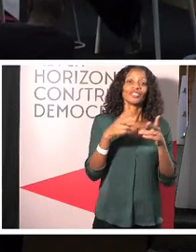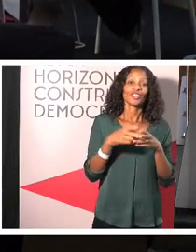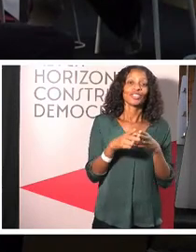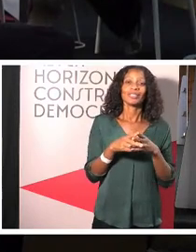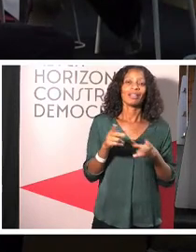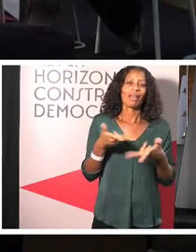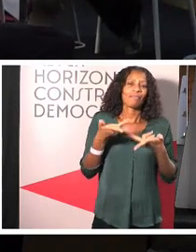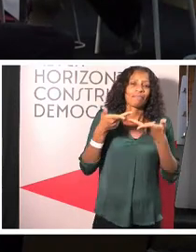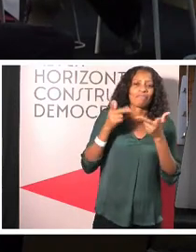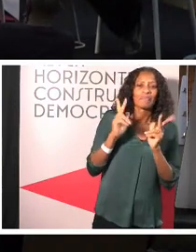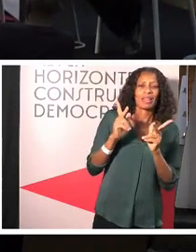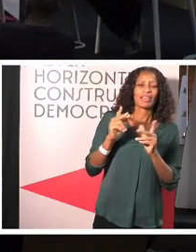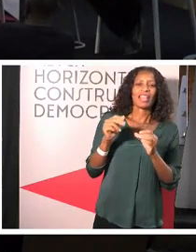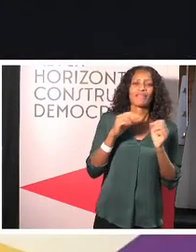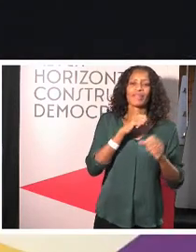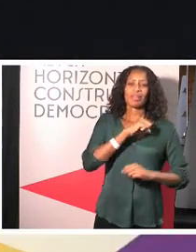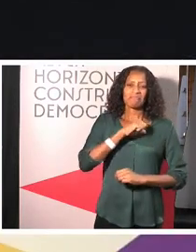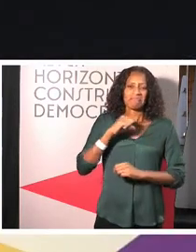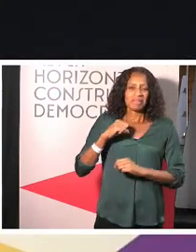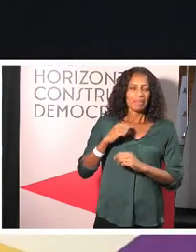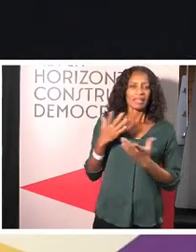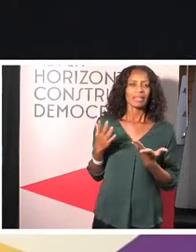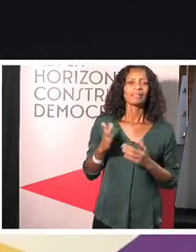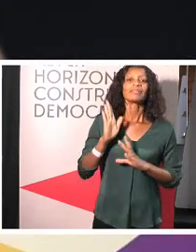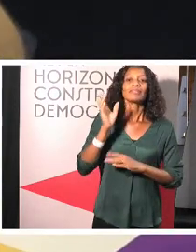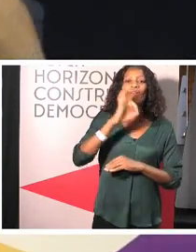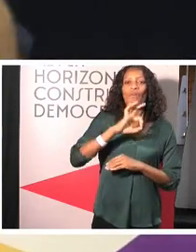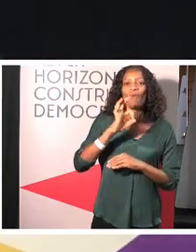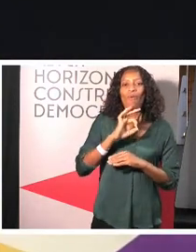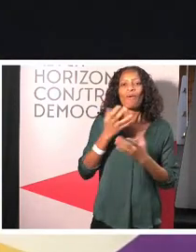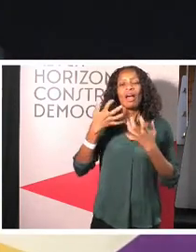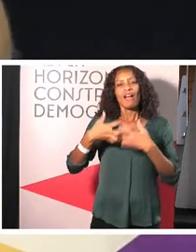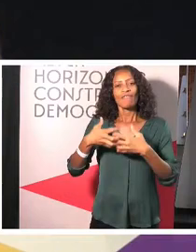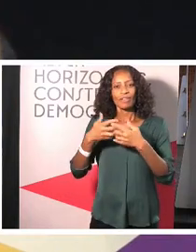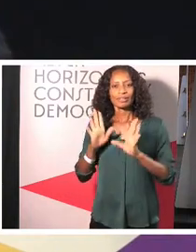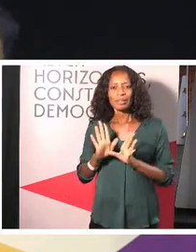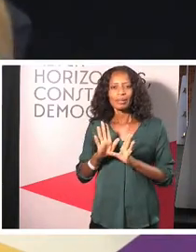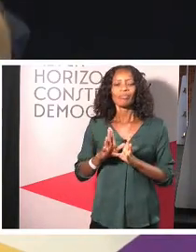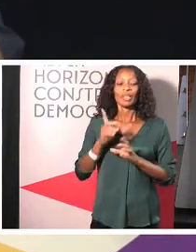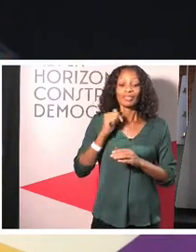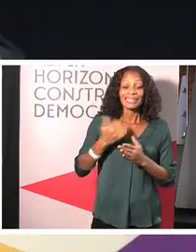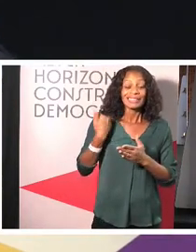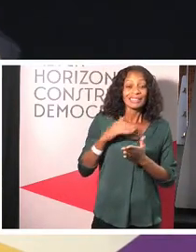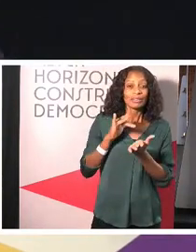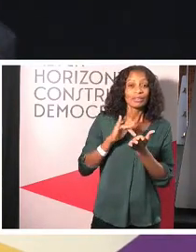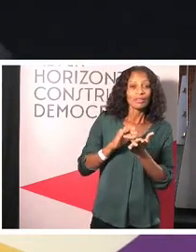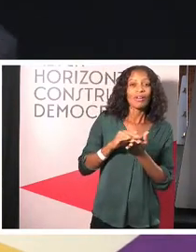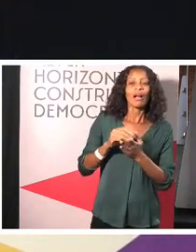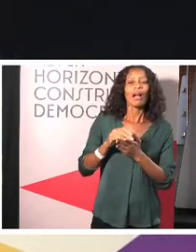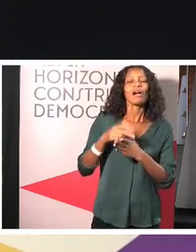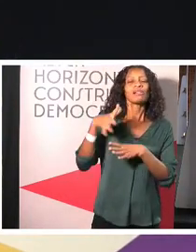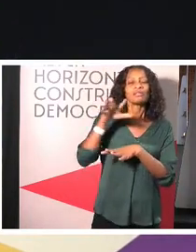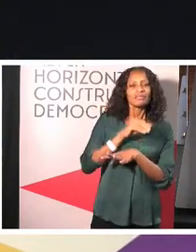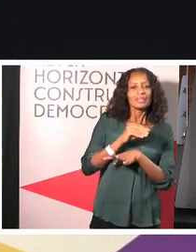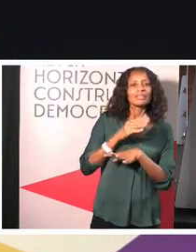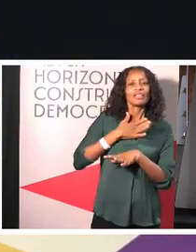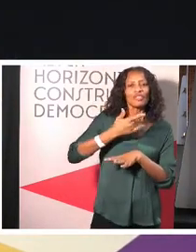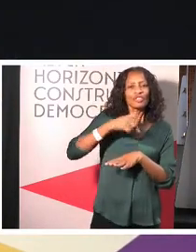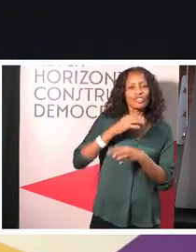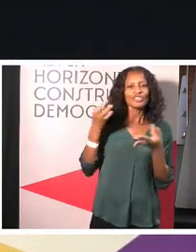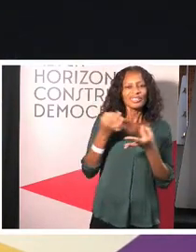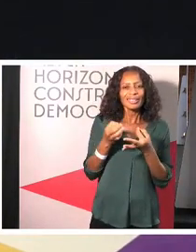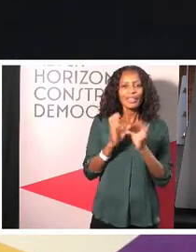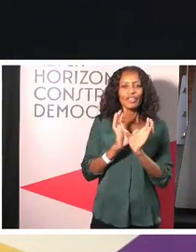claro, Marx en ningún momento entiende que podemos ser grupos sociales autoconscientes, que tenemos nuestras propias